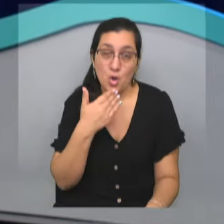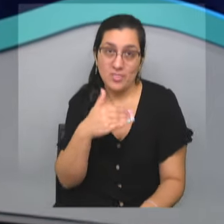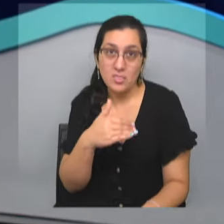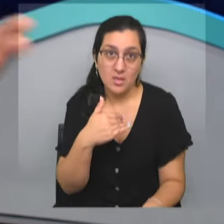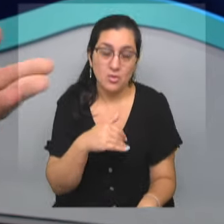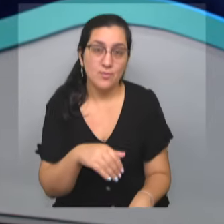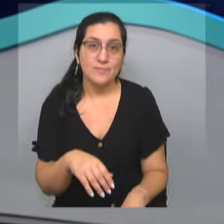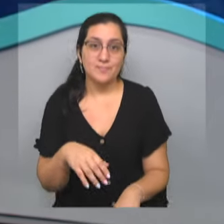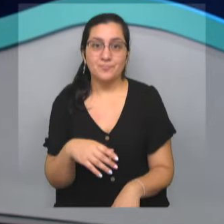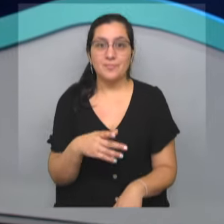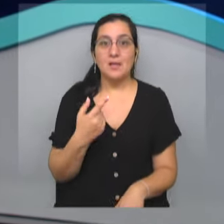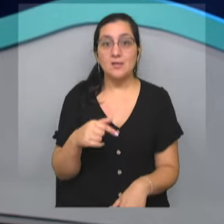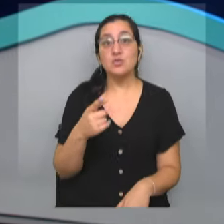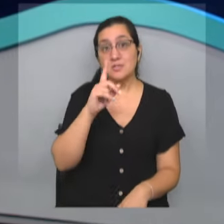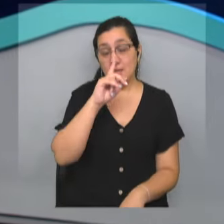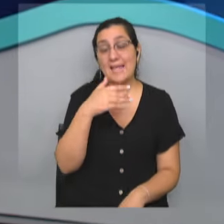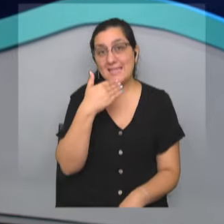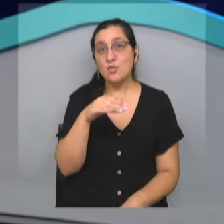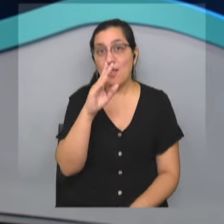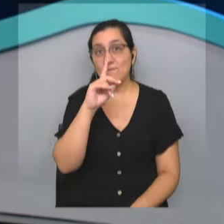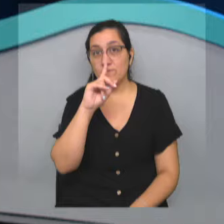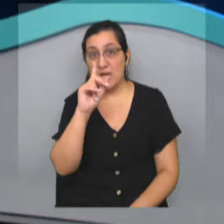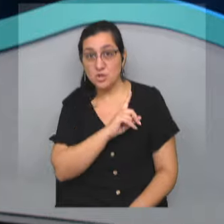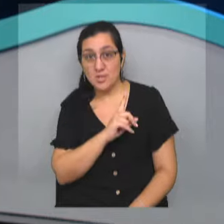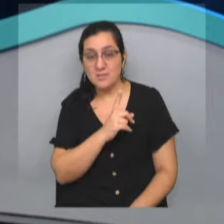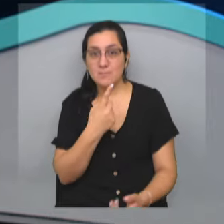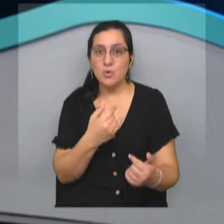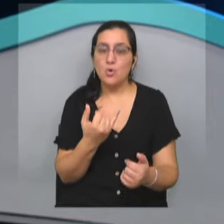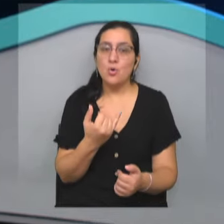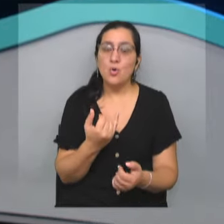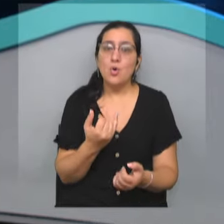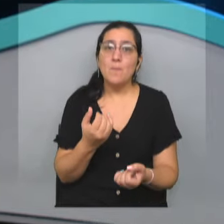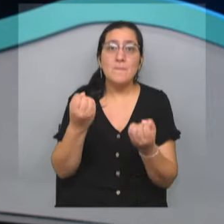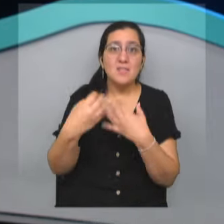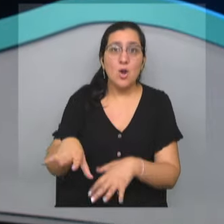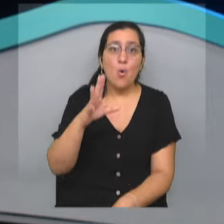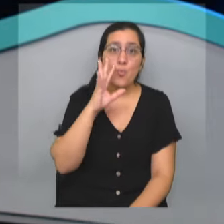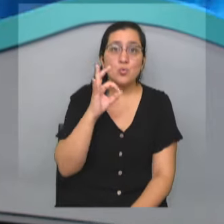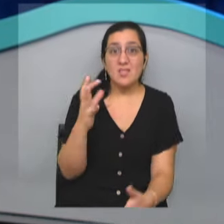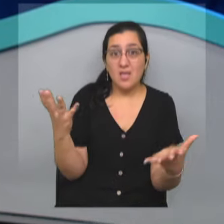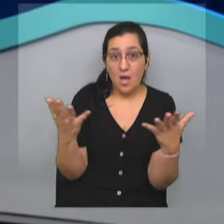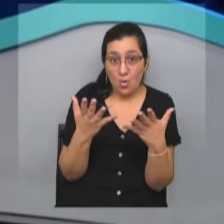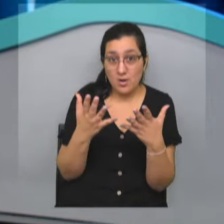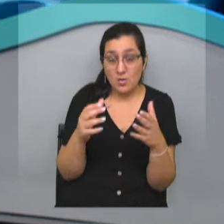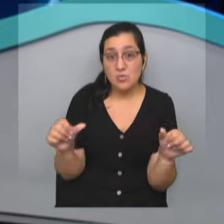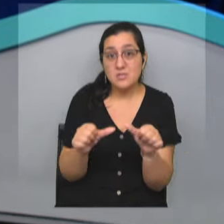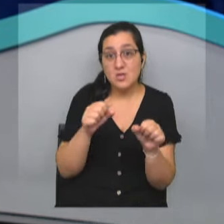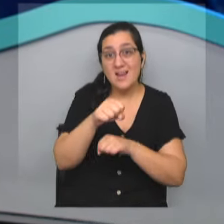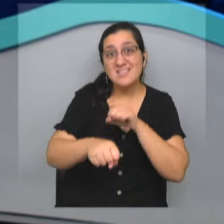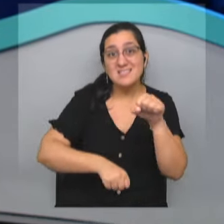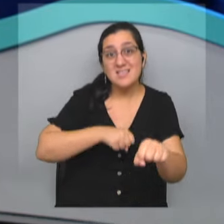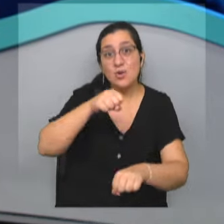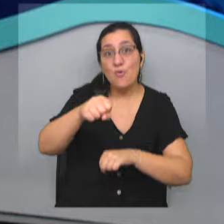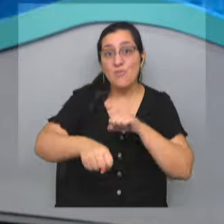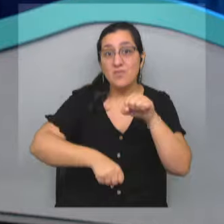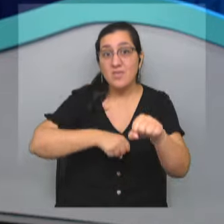Y entiendo ahí entonces las velocidades. Lo que no entiendo es cómo se perdieron la oportunidad ahora, cuando hicieron la ciclovía, cuando están haciendo